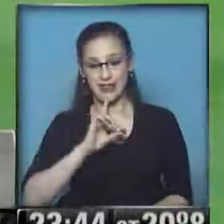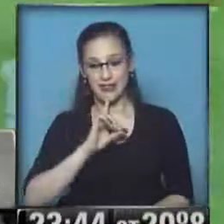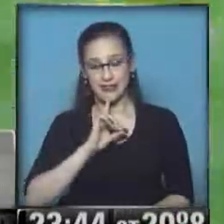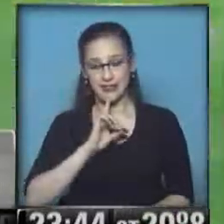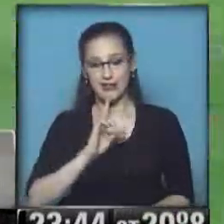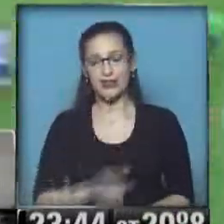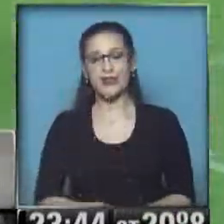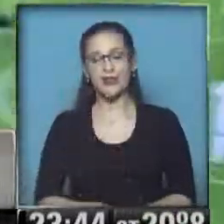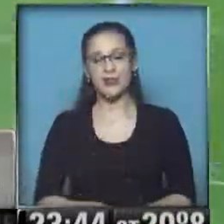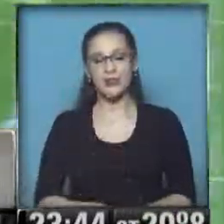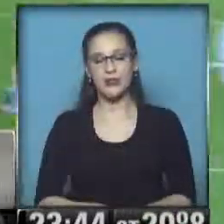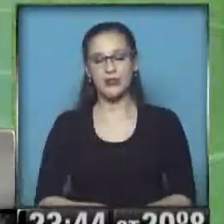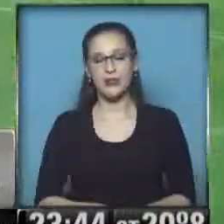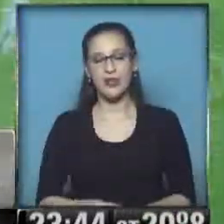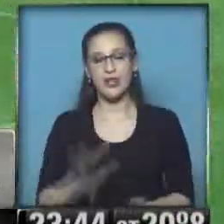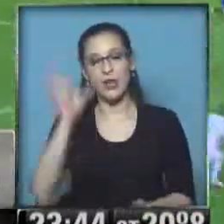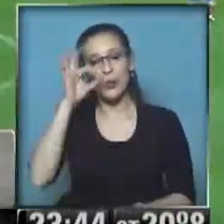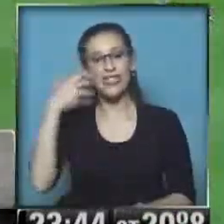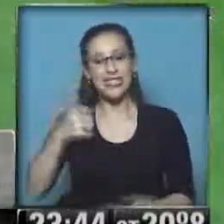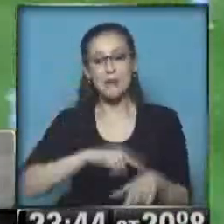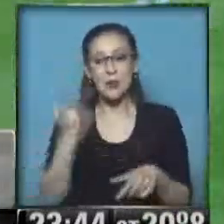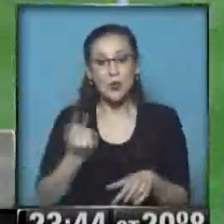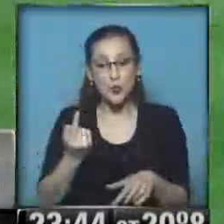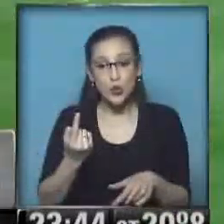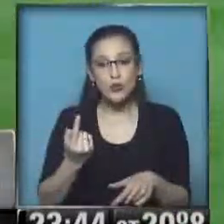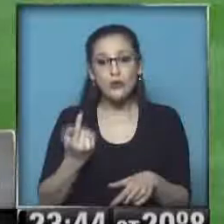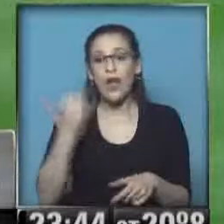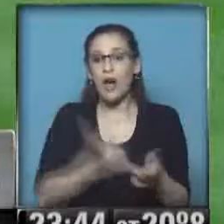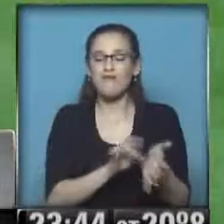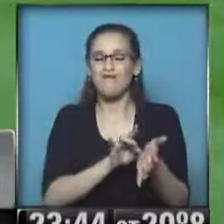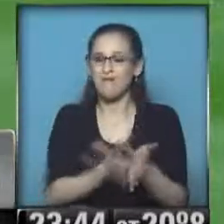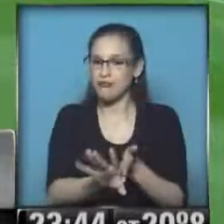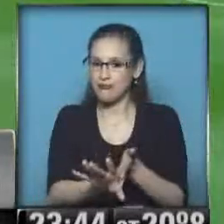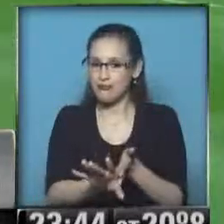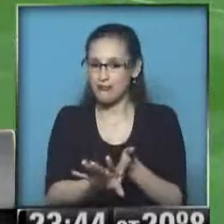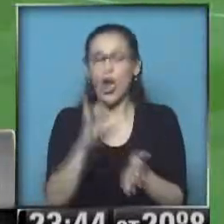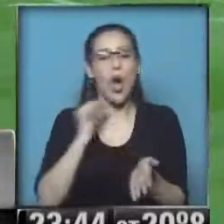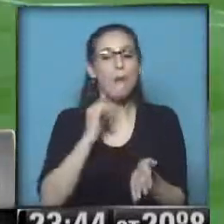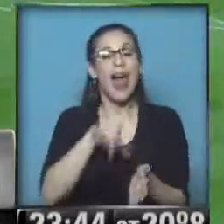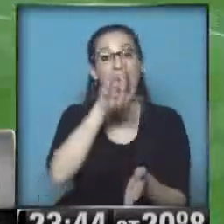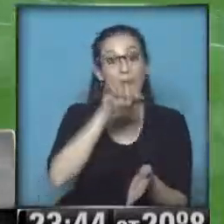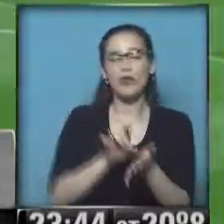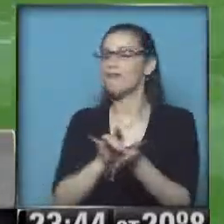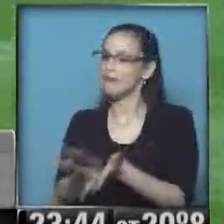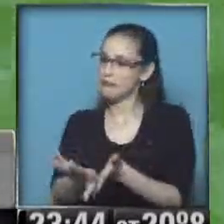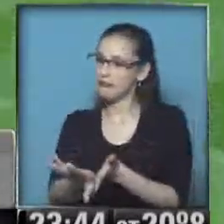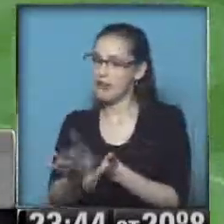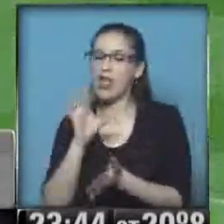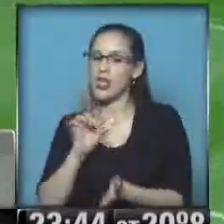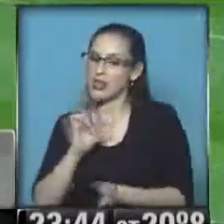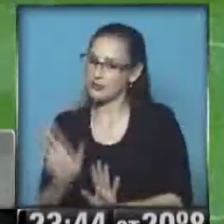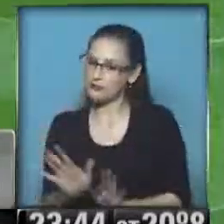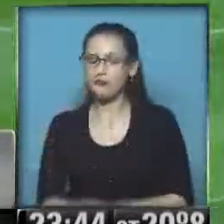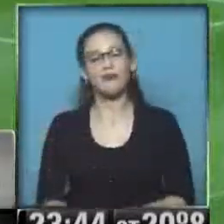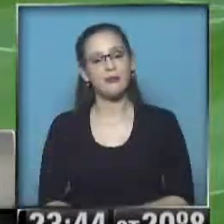que se fue expulsado a los 26 minutos nada más de la primera etapa después de discutir con el cuarto árbitro y con el árbitro propio del partido. Enfrente estaba el Real Madrid